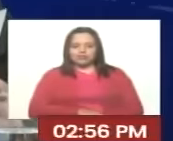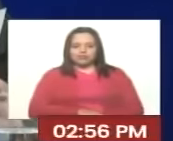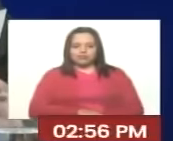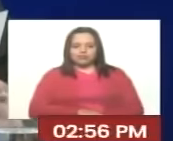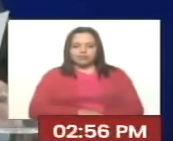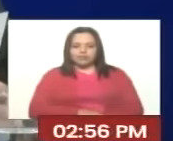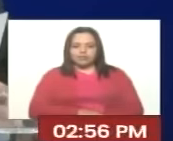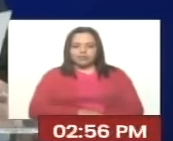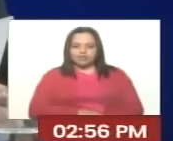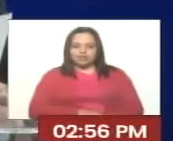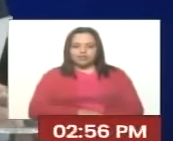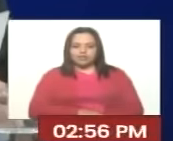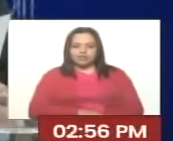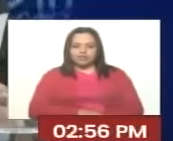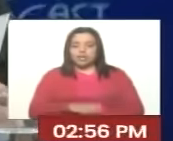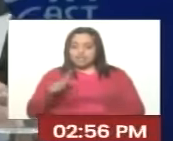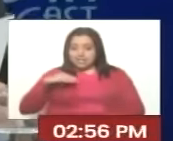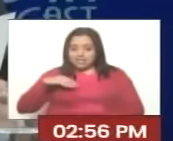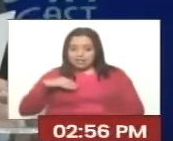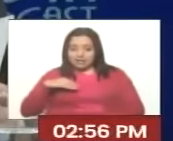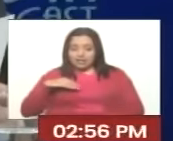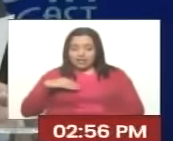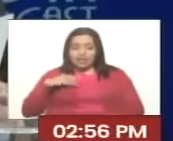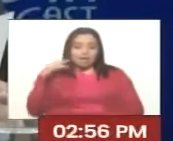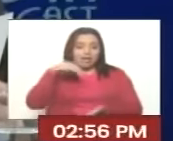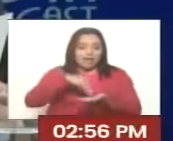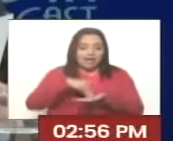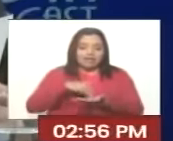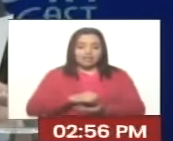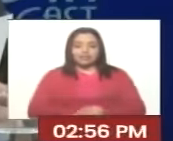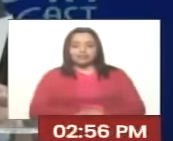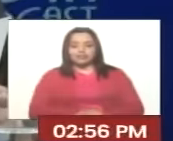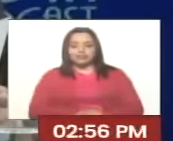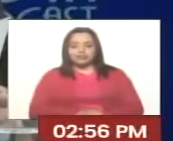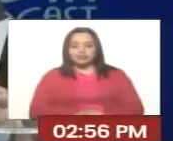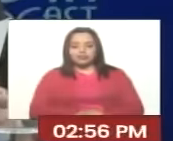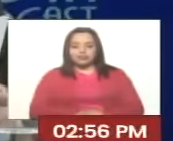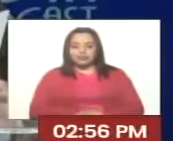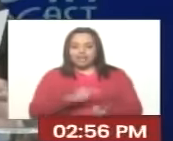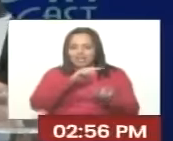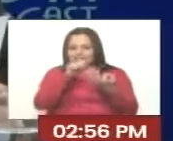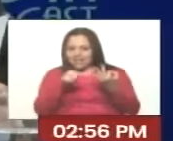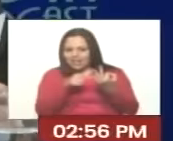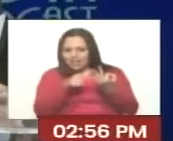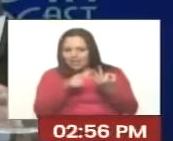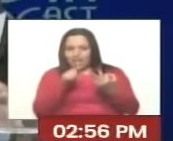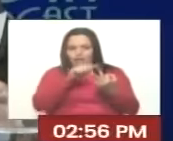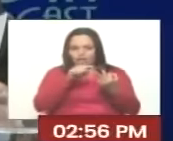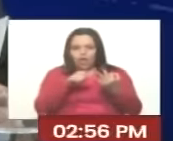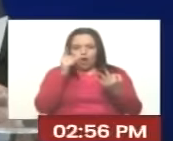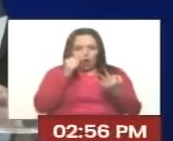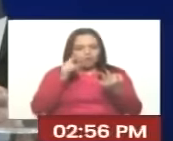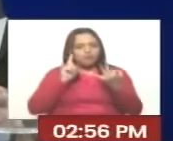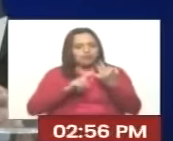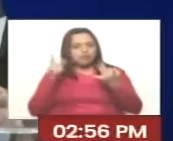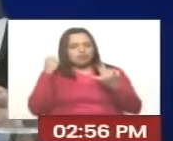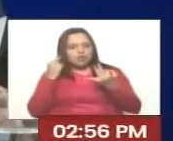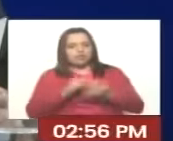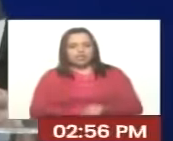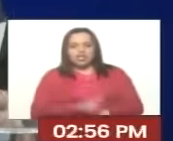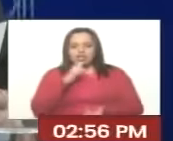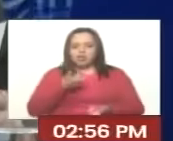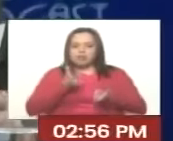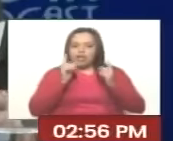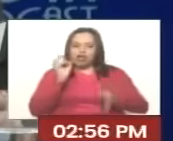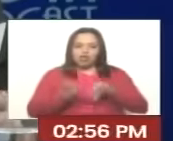del 6CPC, del 6CPC Maracay, Edgar Trillo, Gilbert Cruz y Teresa Pinto, por los tipos penales de obstrucción a la administración de